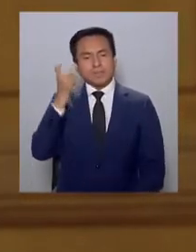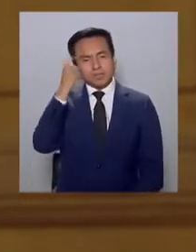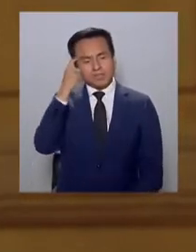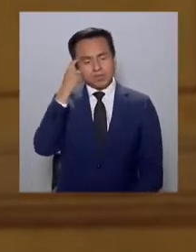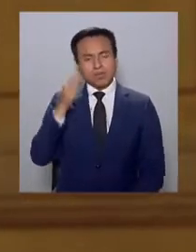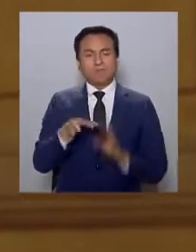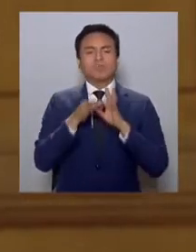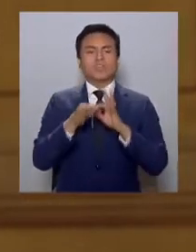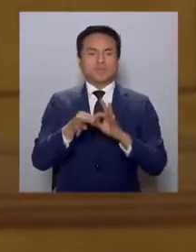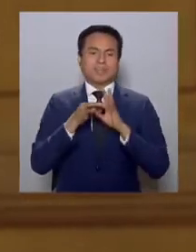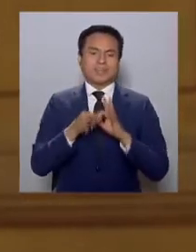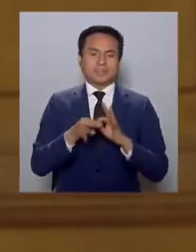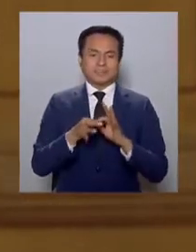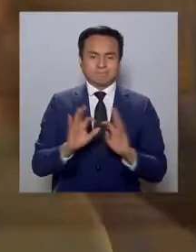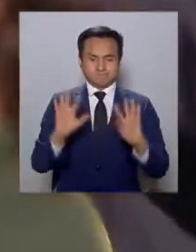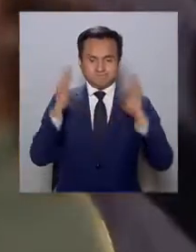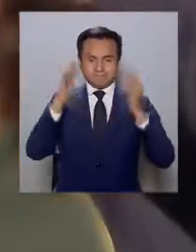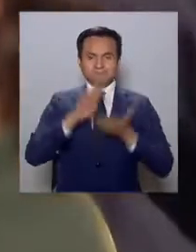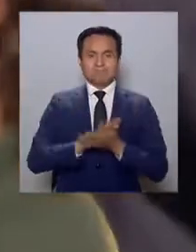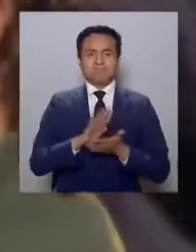Muchas, muchas gracias.